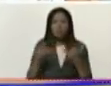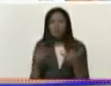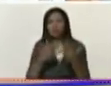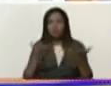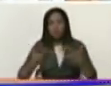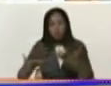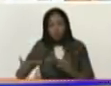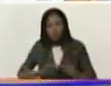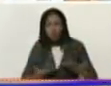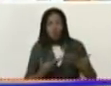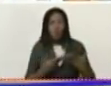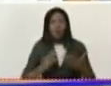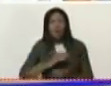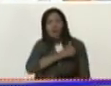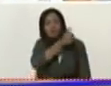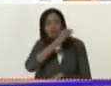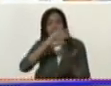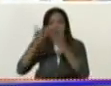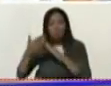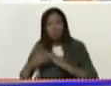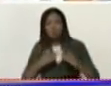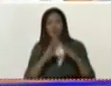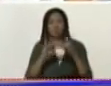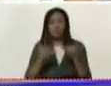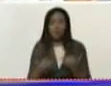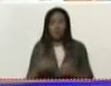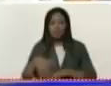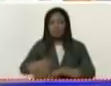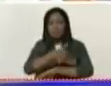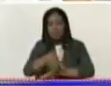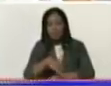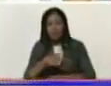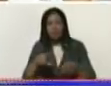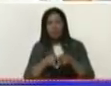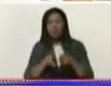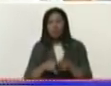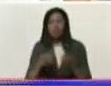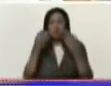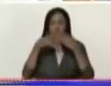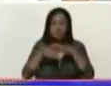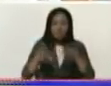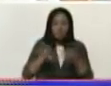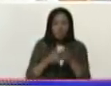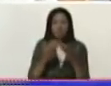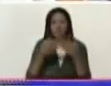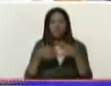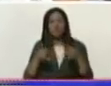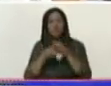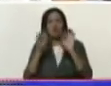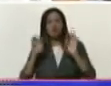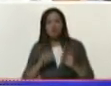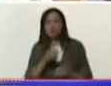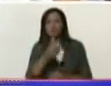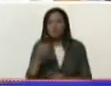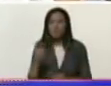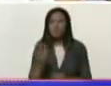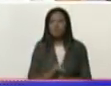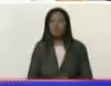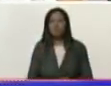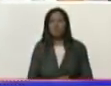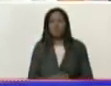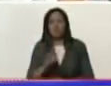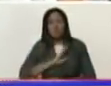recibiendo como jefe de comunidad, como jefe de calle, ser una bendición a través de usted como